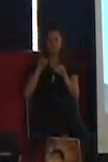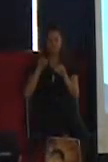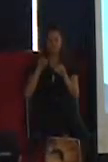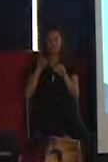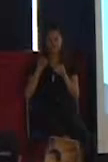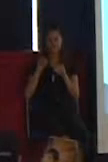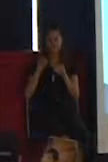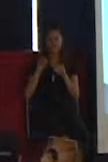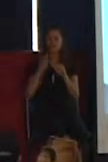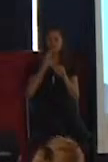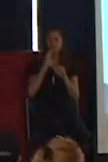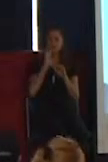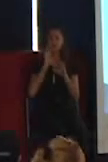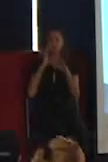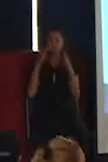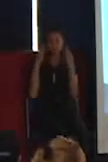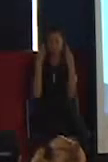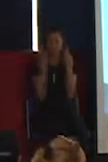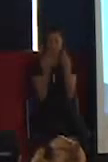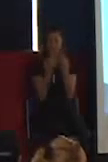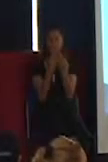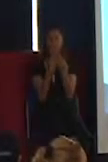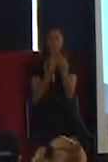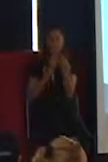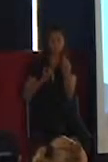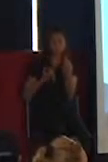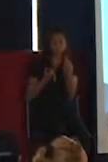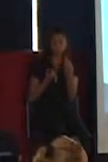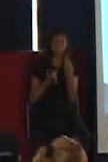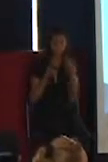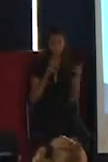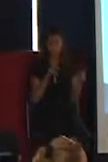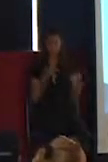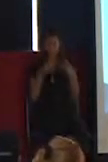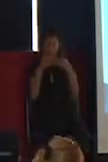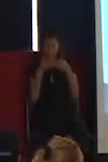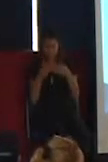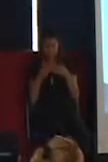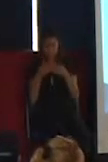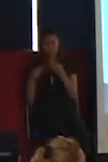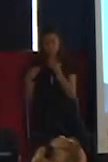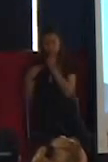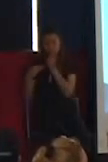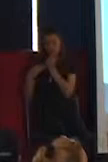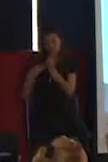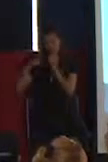familias que se ven involucradas con personas en discapacidad.